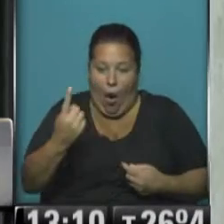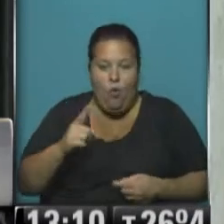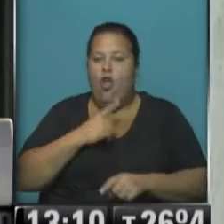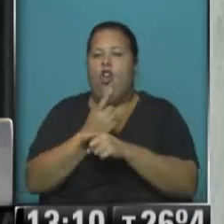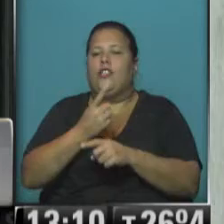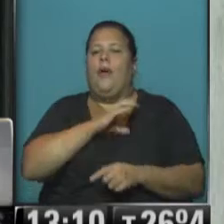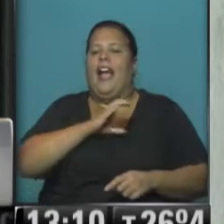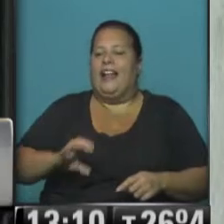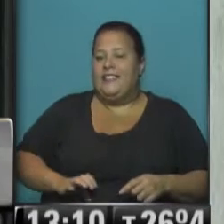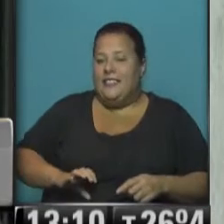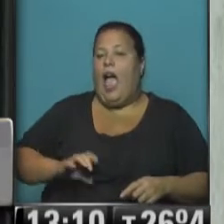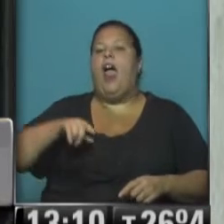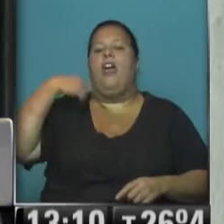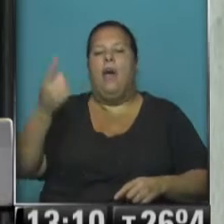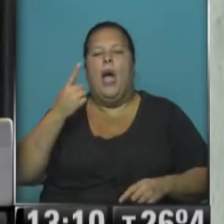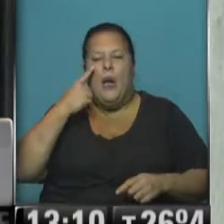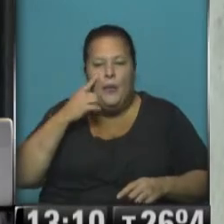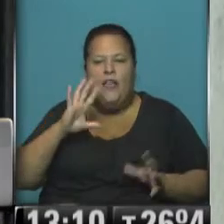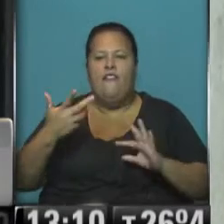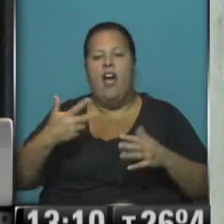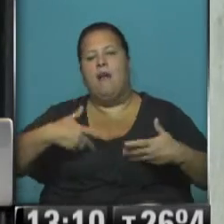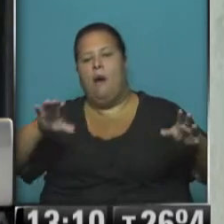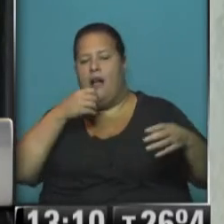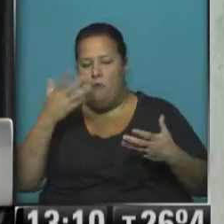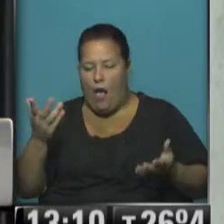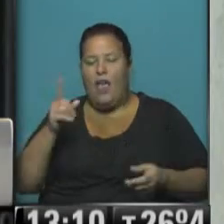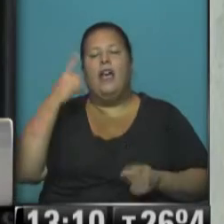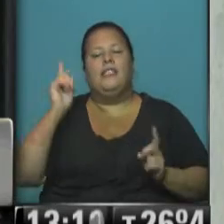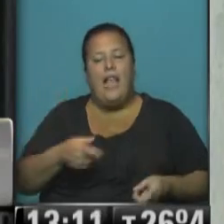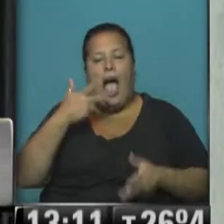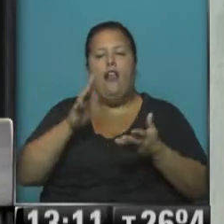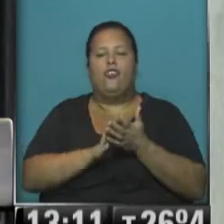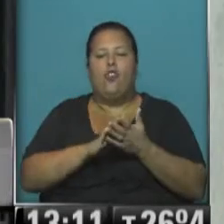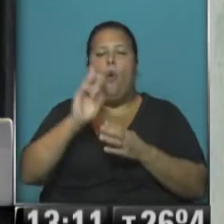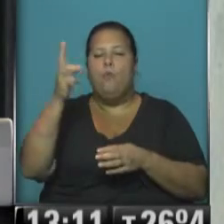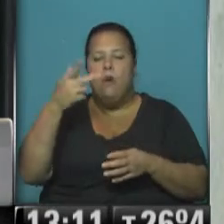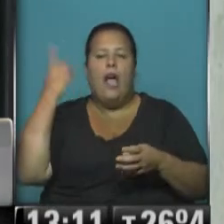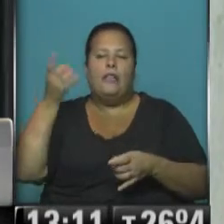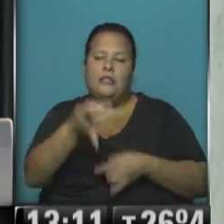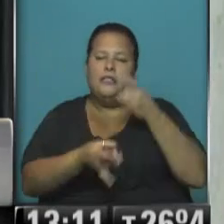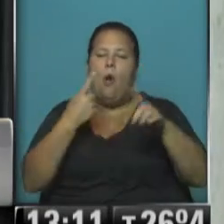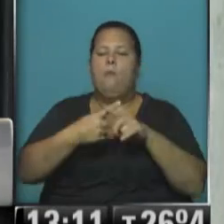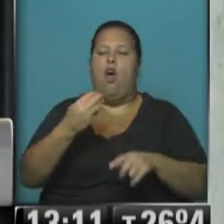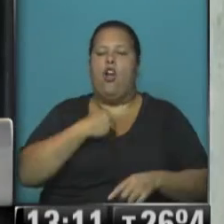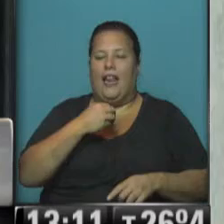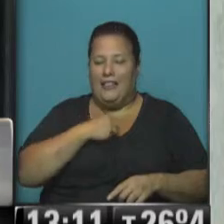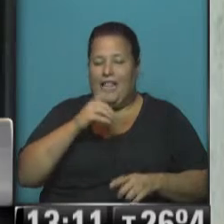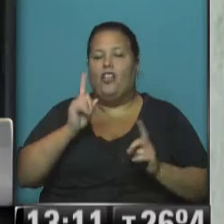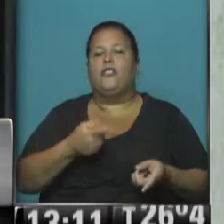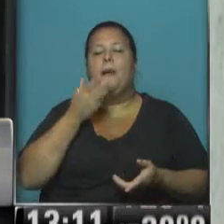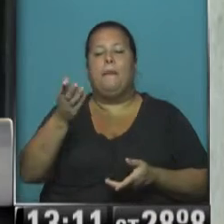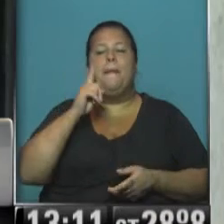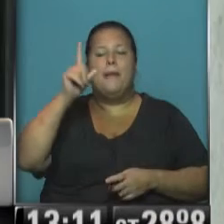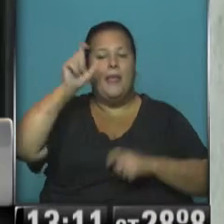ser cristiano, dijo el Papa, y vivir como un pagano. También habló de los actuales mártires perseguidos por ser cristianos. Por eso pidió a los